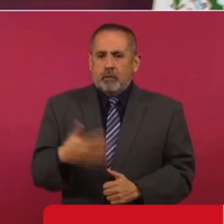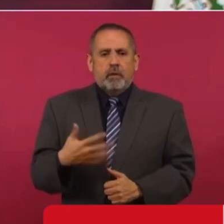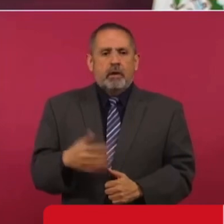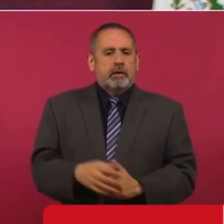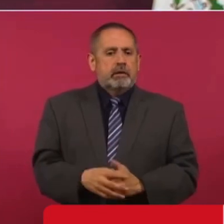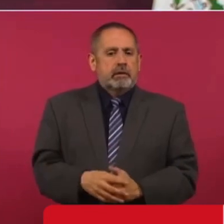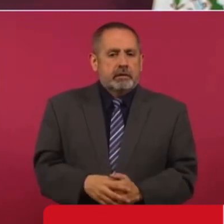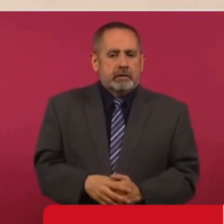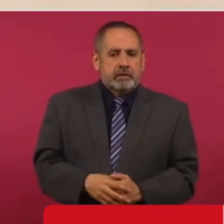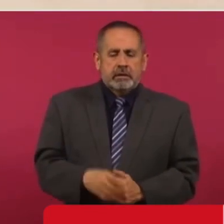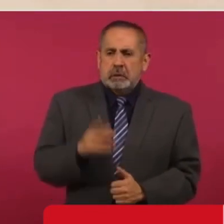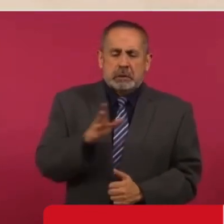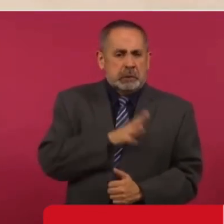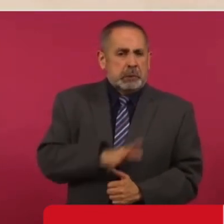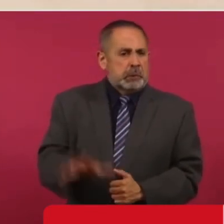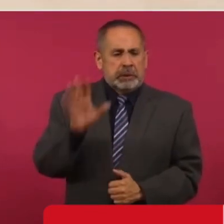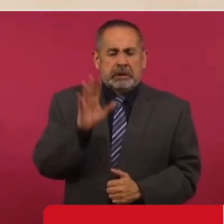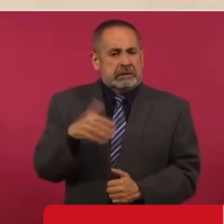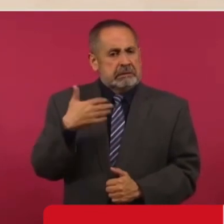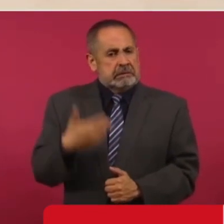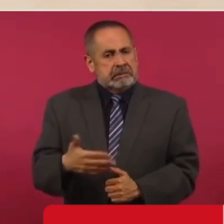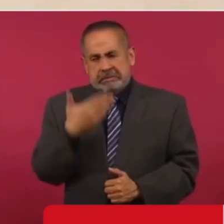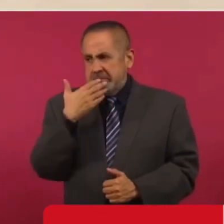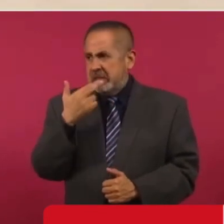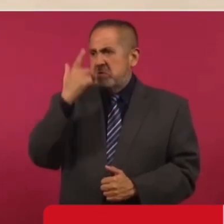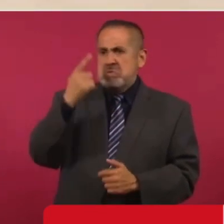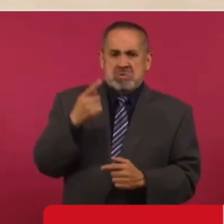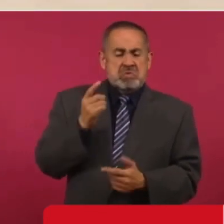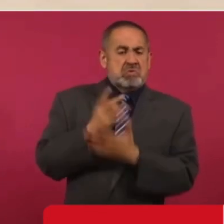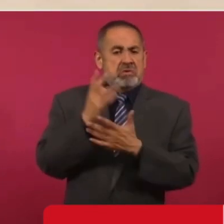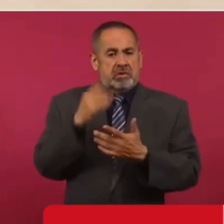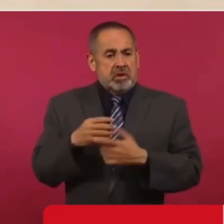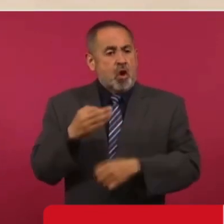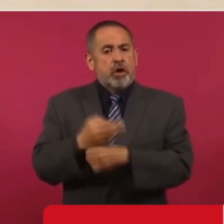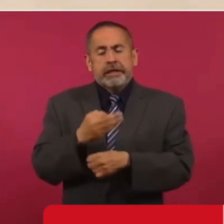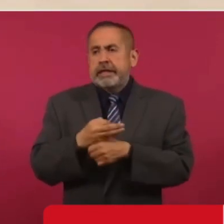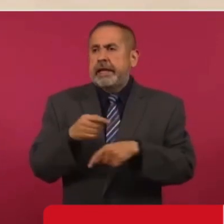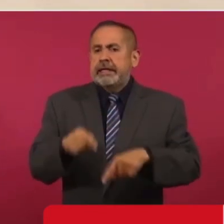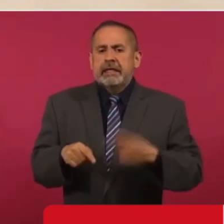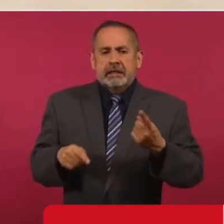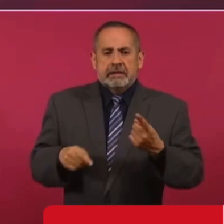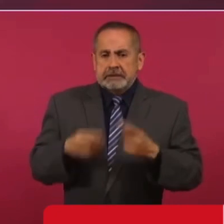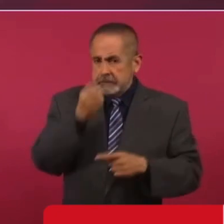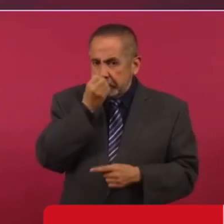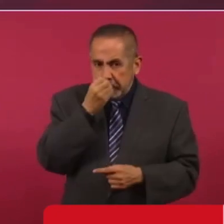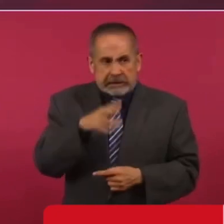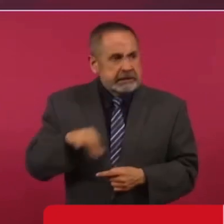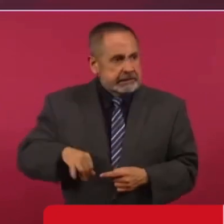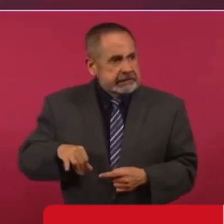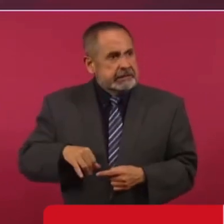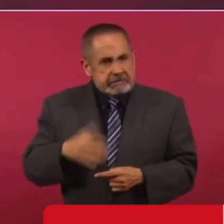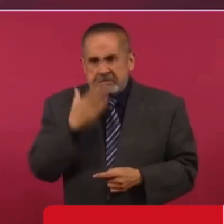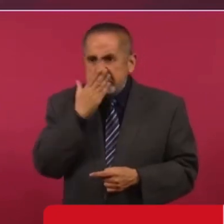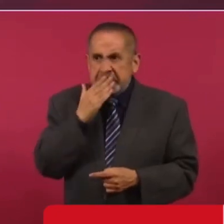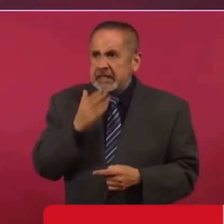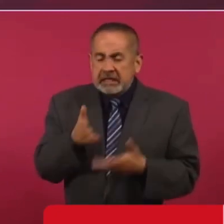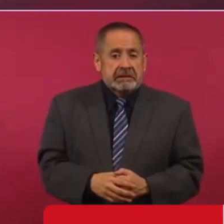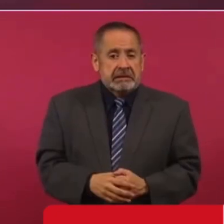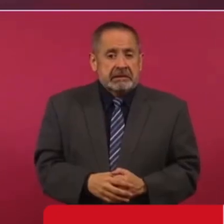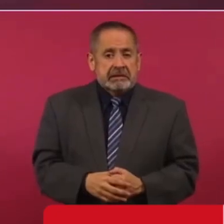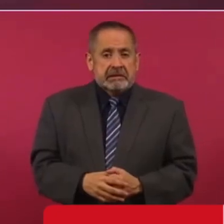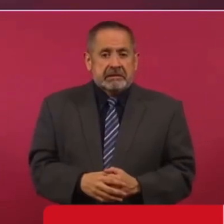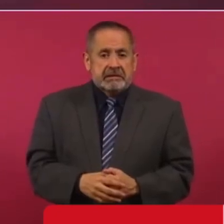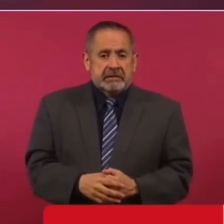realmente excepcional, extraordinario. Estamos viviendo tiempos interesantes.